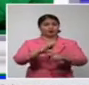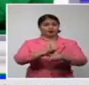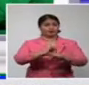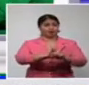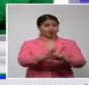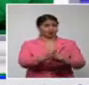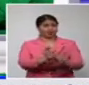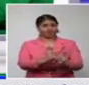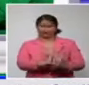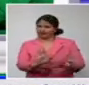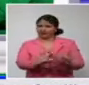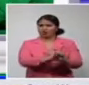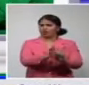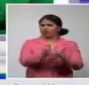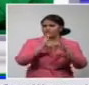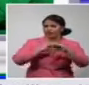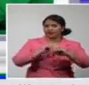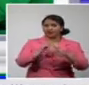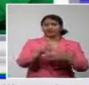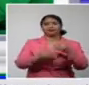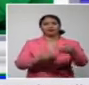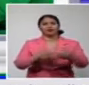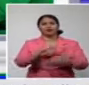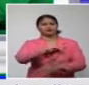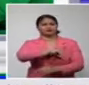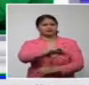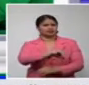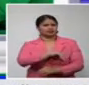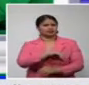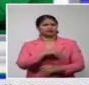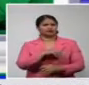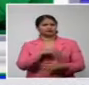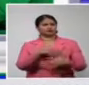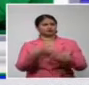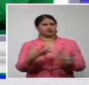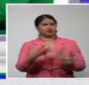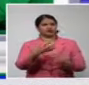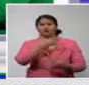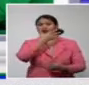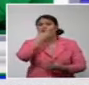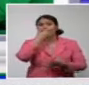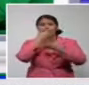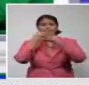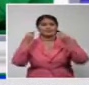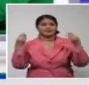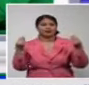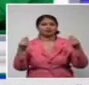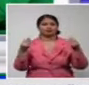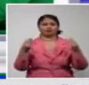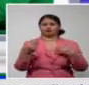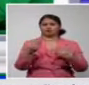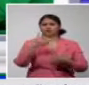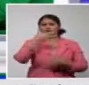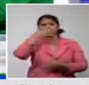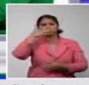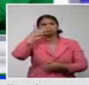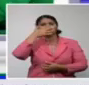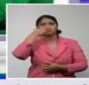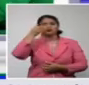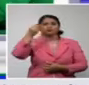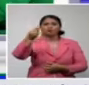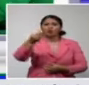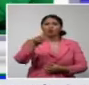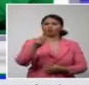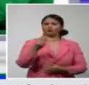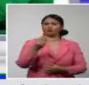confiarse, no, me recuperé, salí, sino que sí, te recuperaste, es un gran esfuerzo, pero se